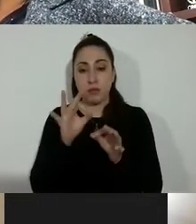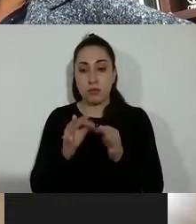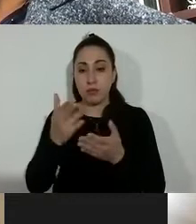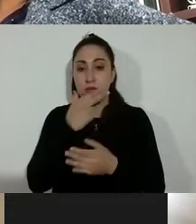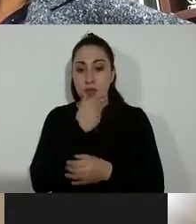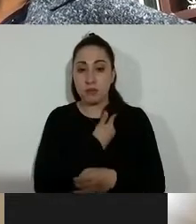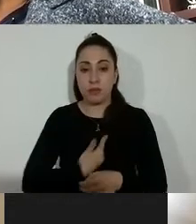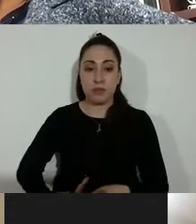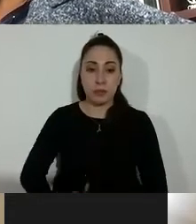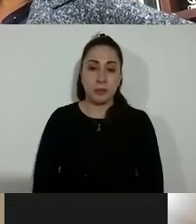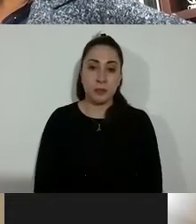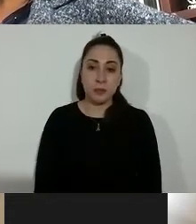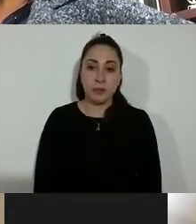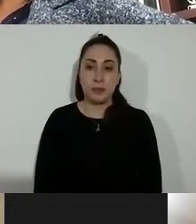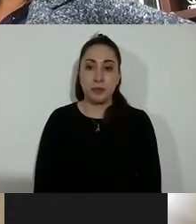presidente.